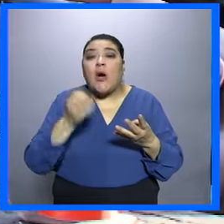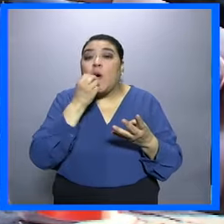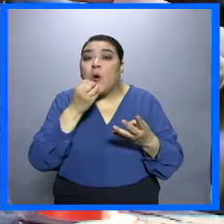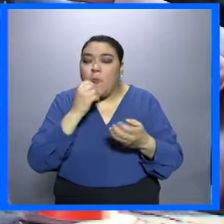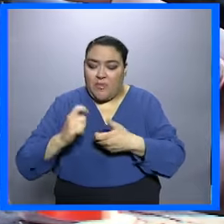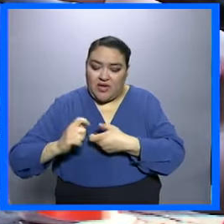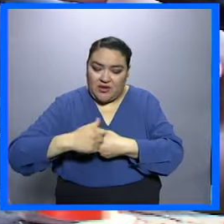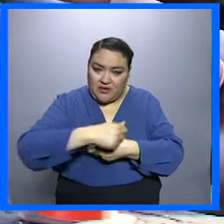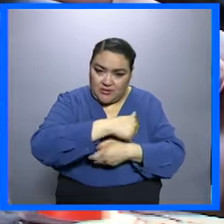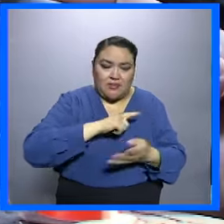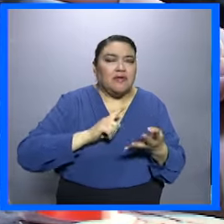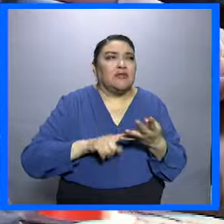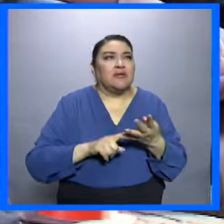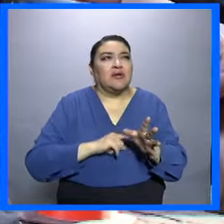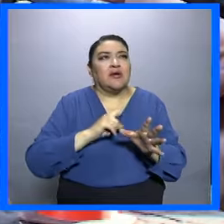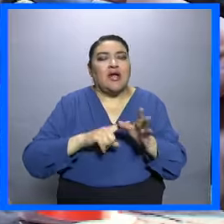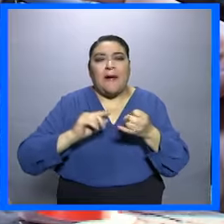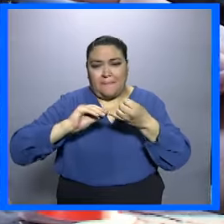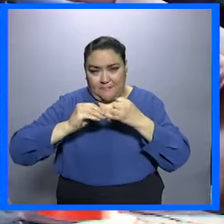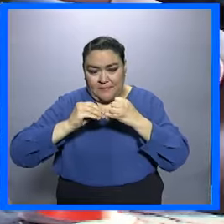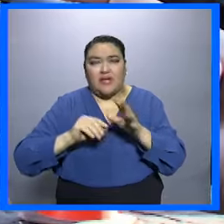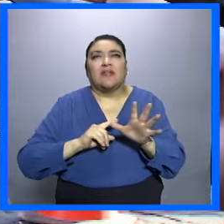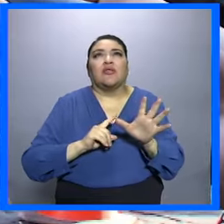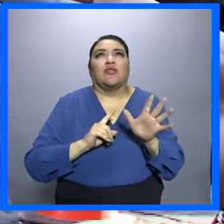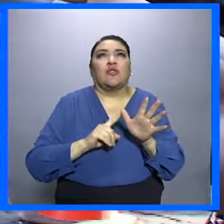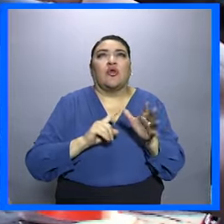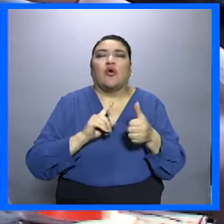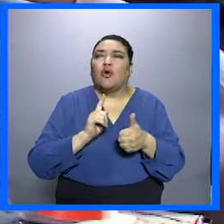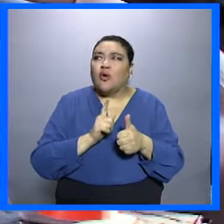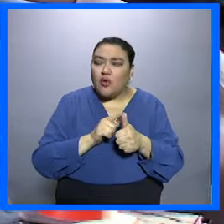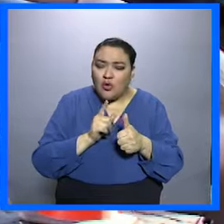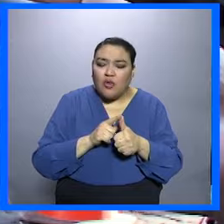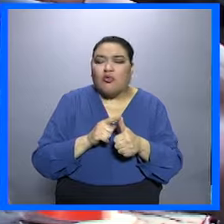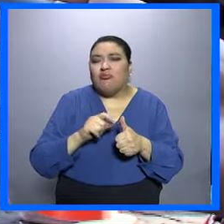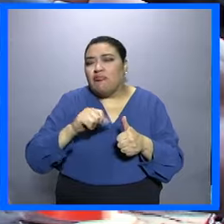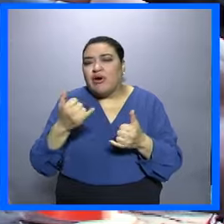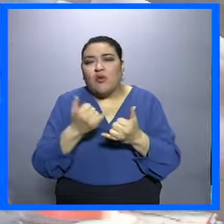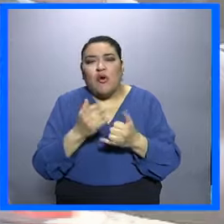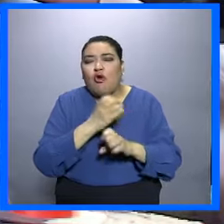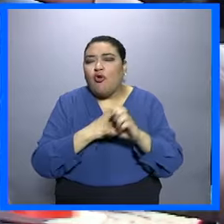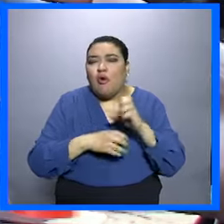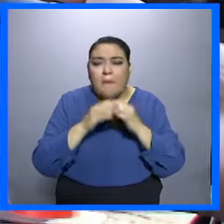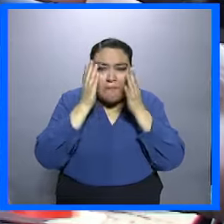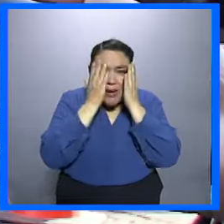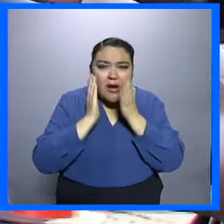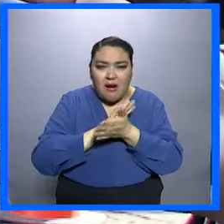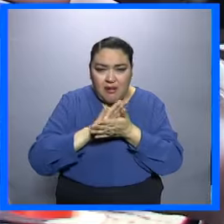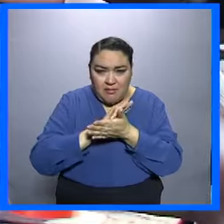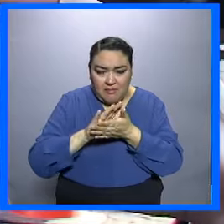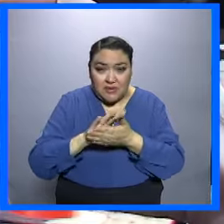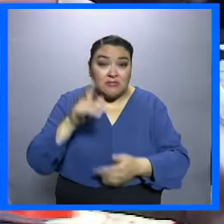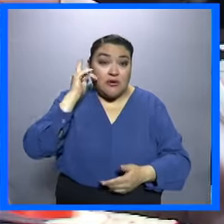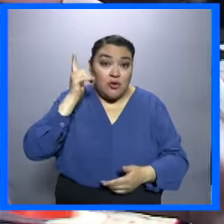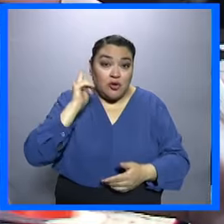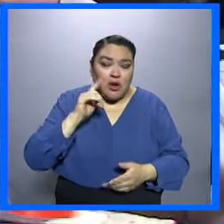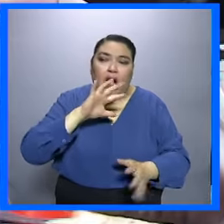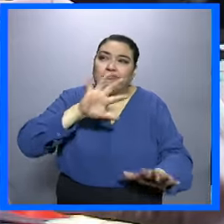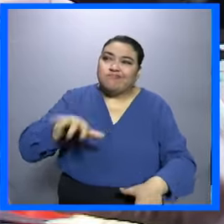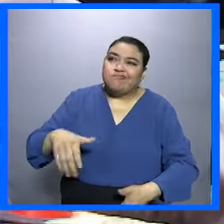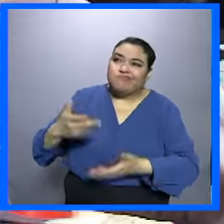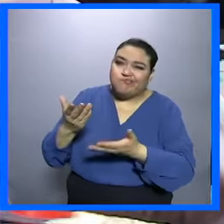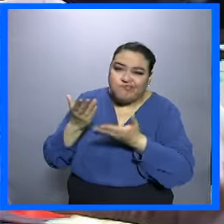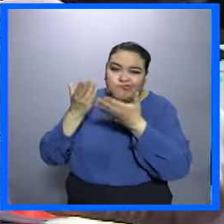no perecederos en lata y en grano, también elementos de higiene personal. Nosotros esperamos llevar un poquito de